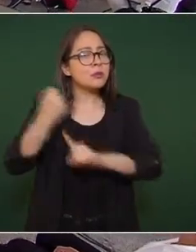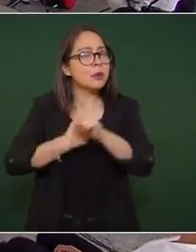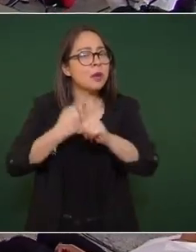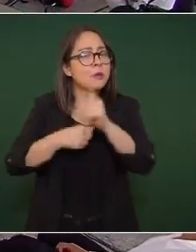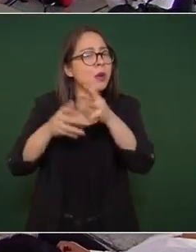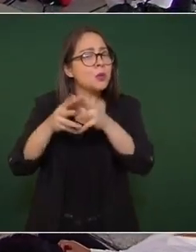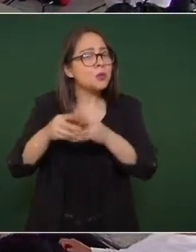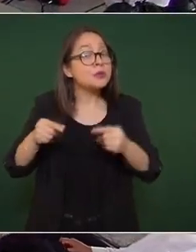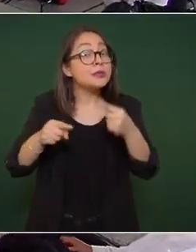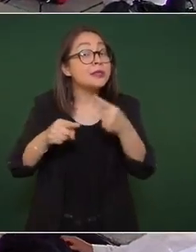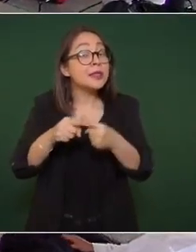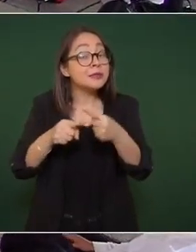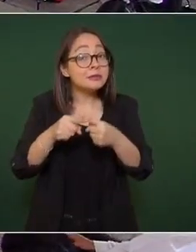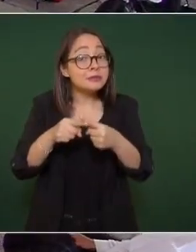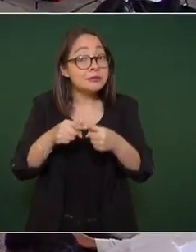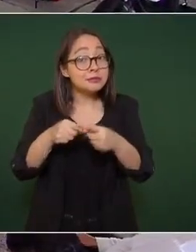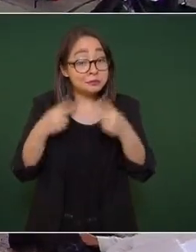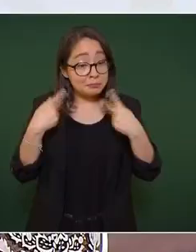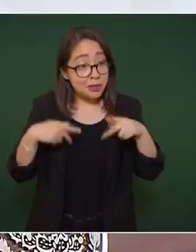el pueblo